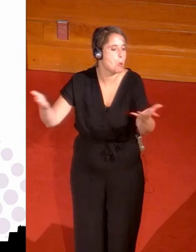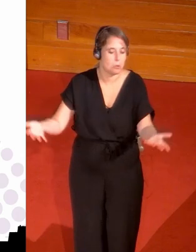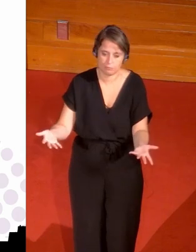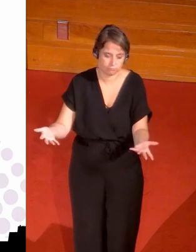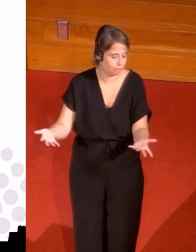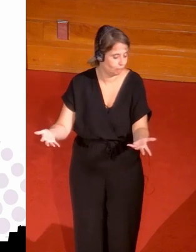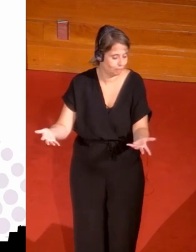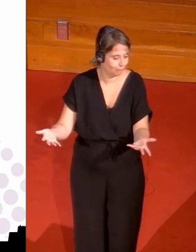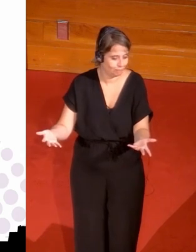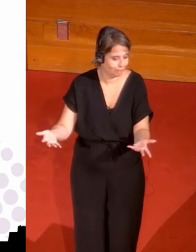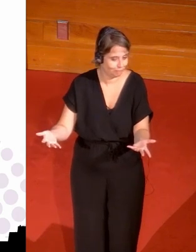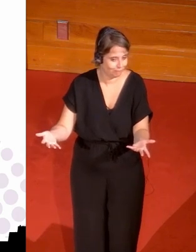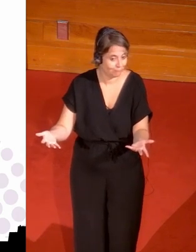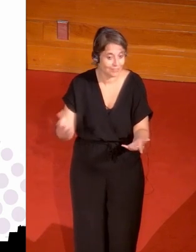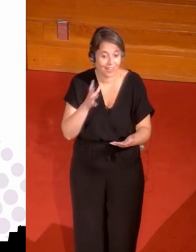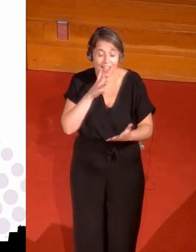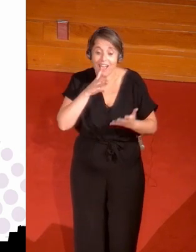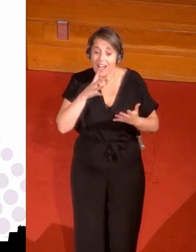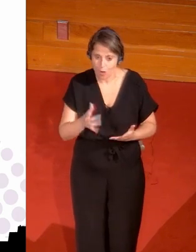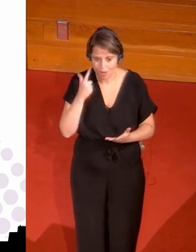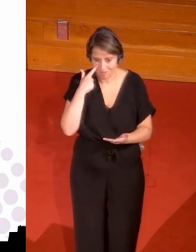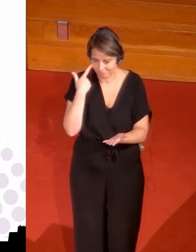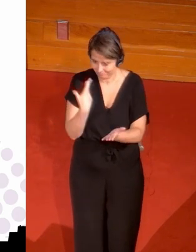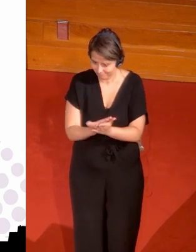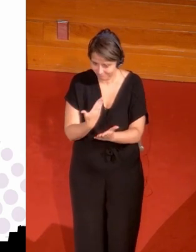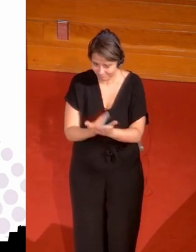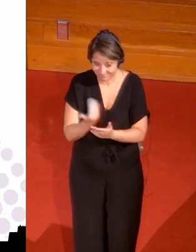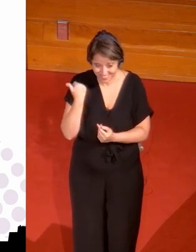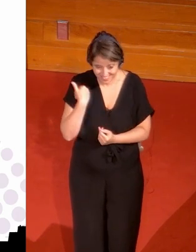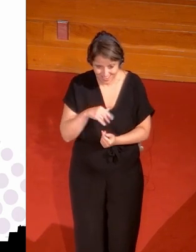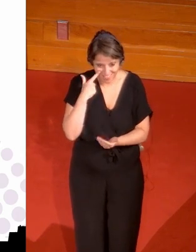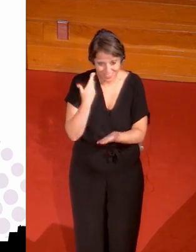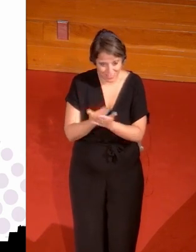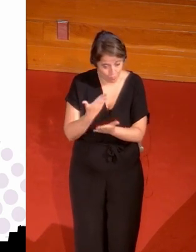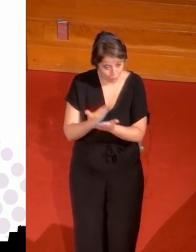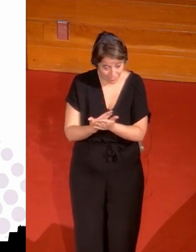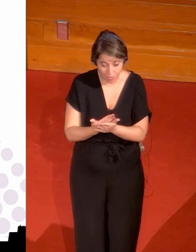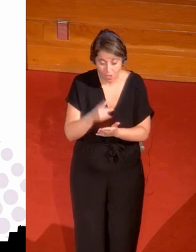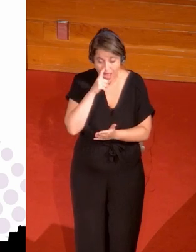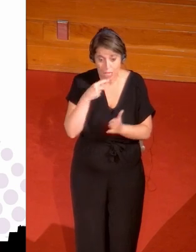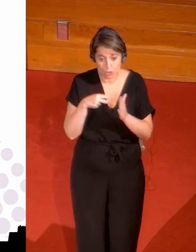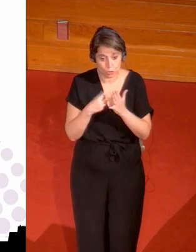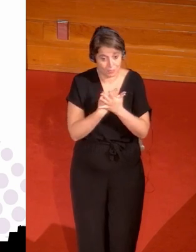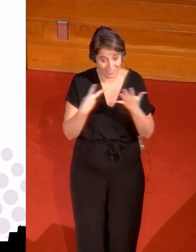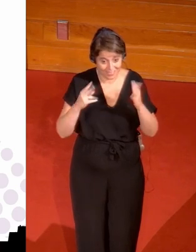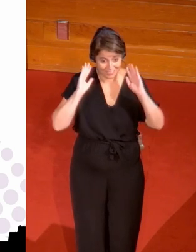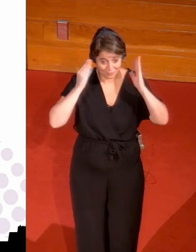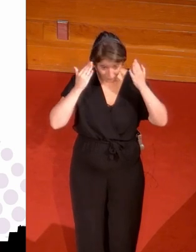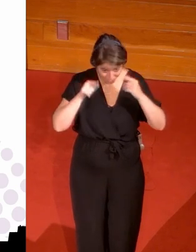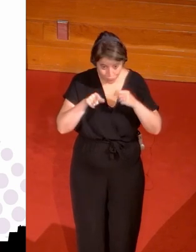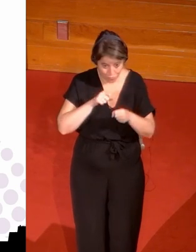pocas nueces pero ahora tenemos ya demostrado por las elecciones del 2016 y